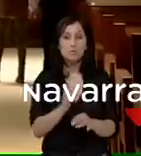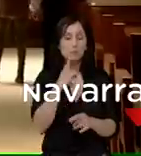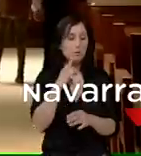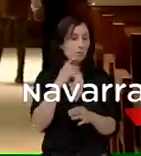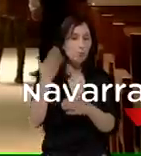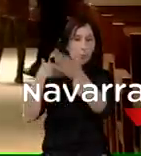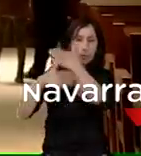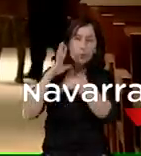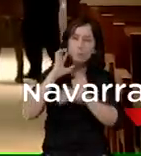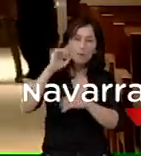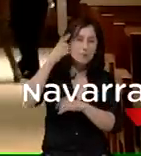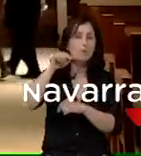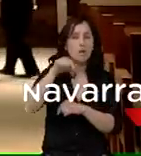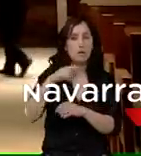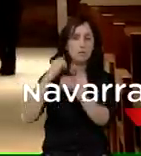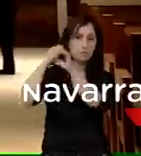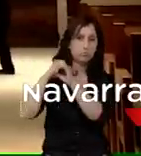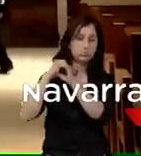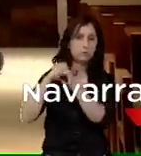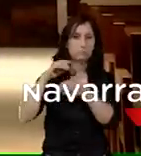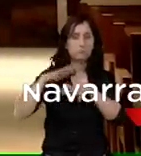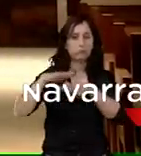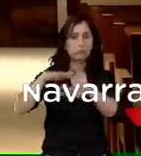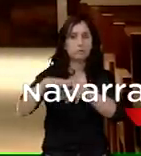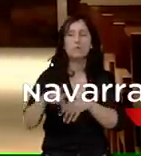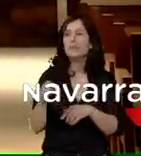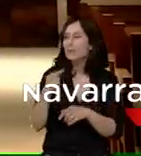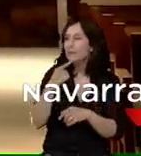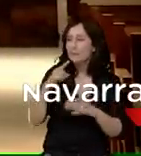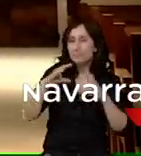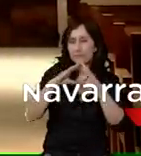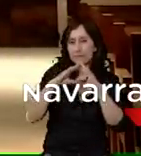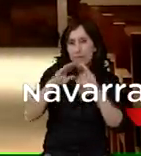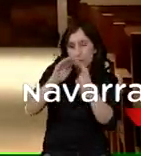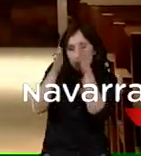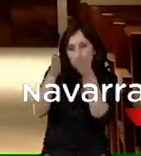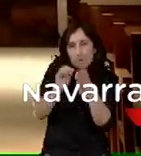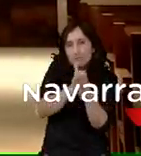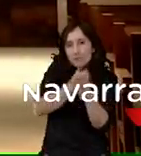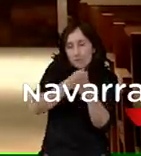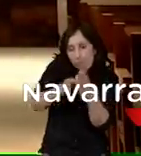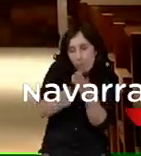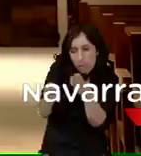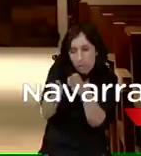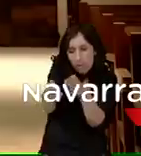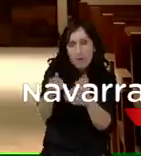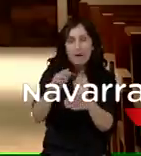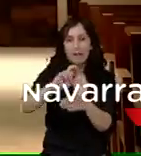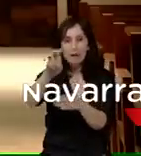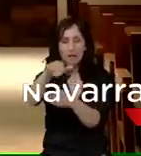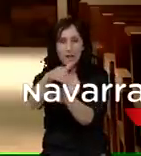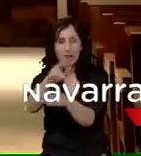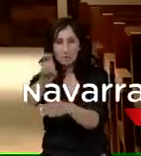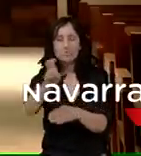siempre. ¿Es cierto que desde aquí salía un pasadizo secreto hasta otra calle de esta